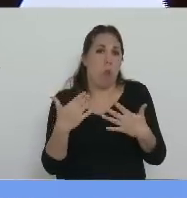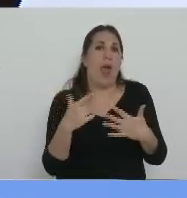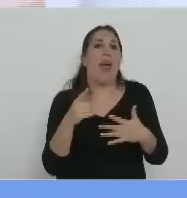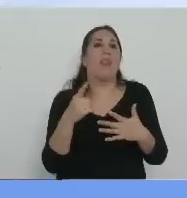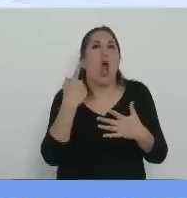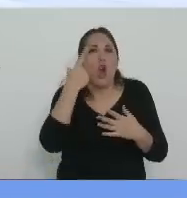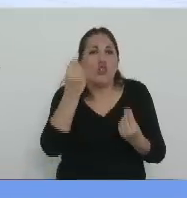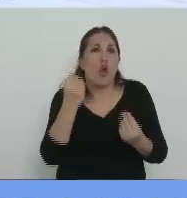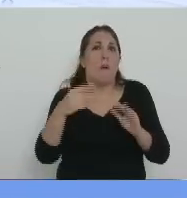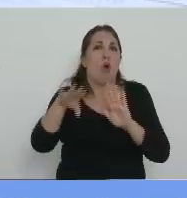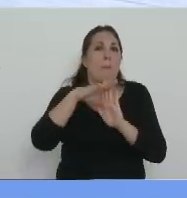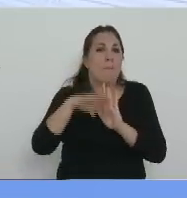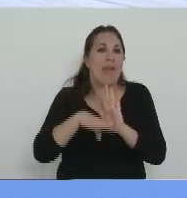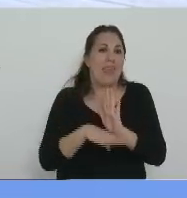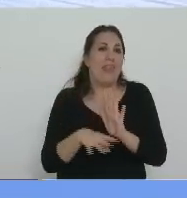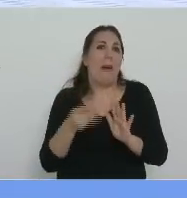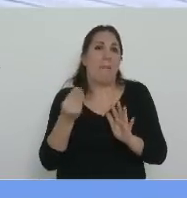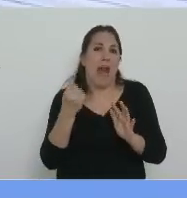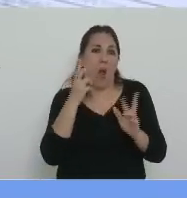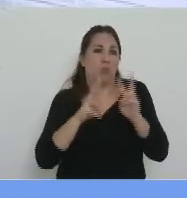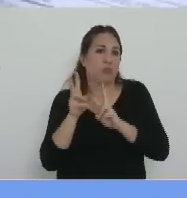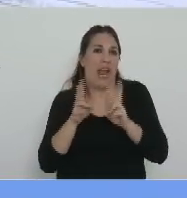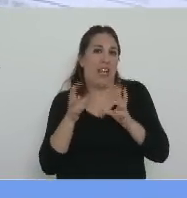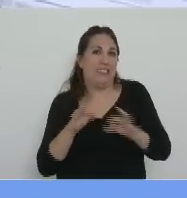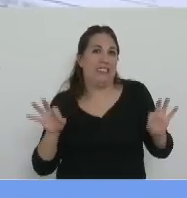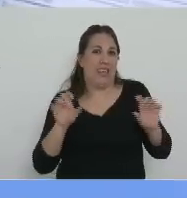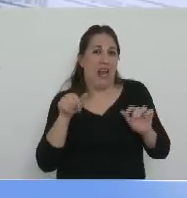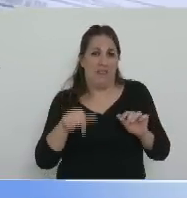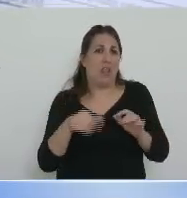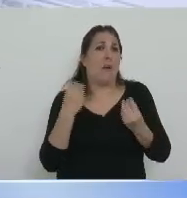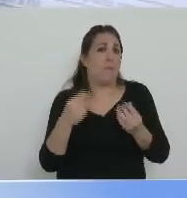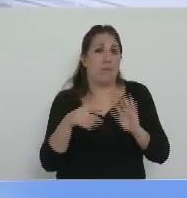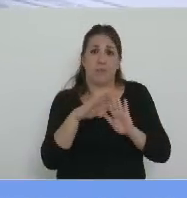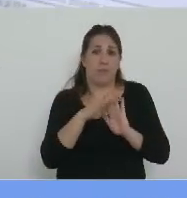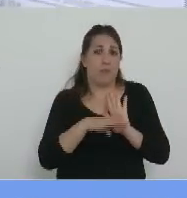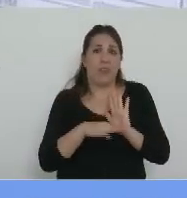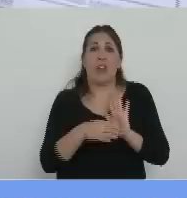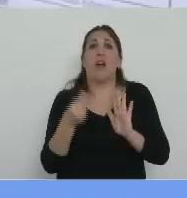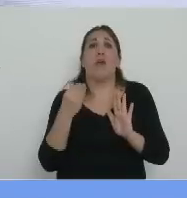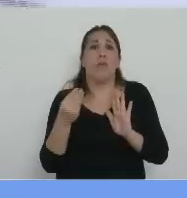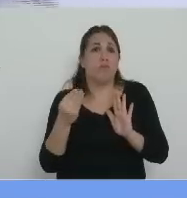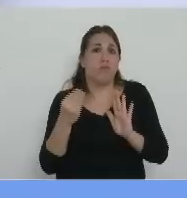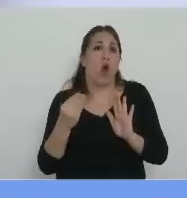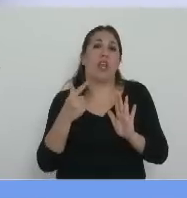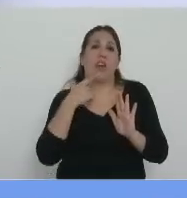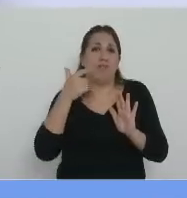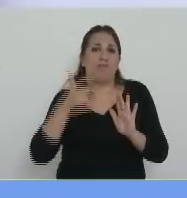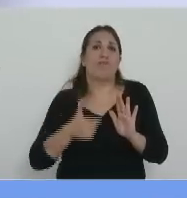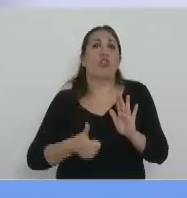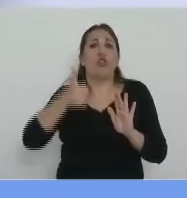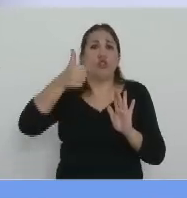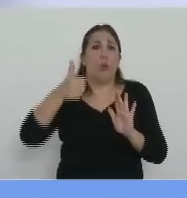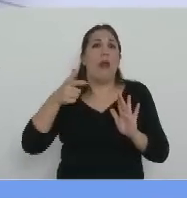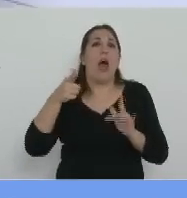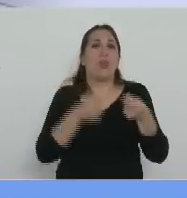para evitar esto porque acá claramente esto fue con el superávit comercial que tuvimos y estos son dólares que perdimos